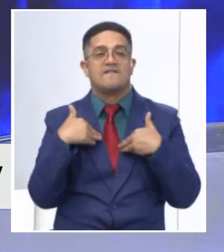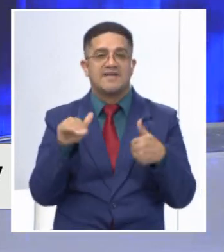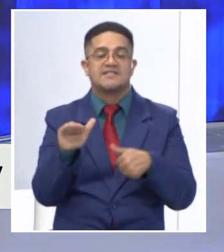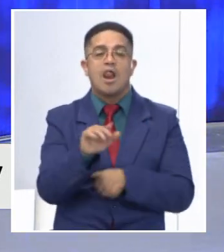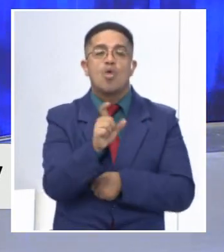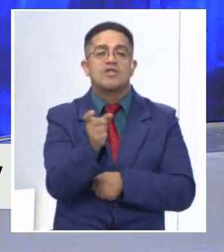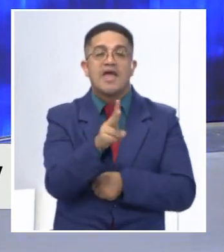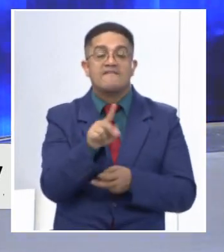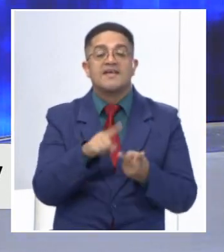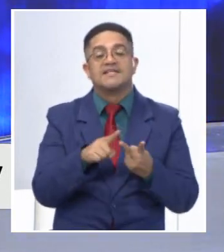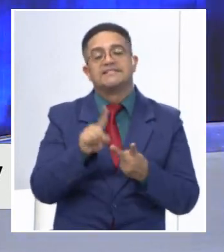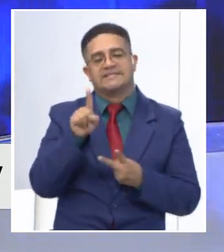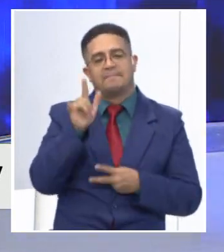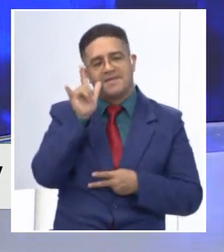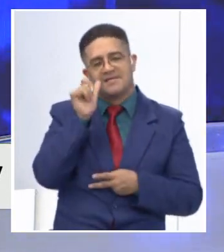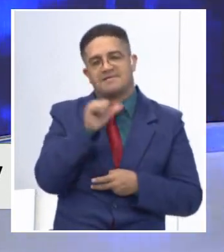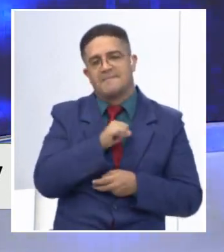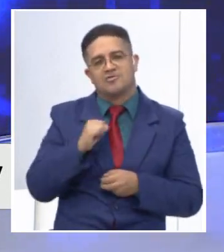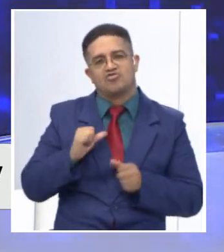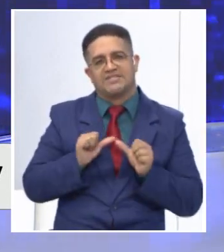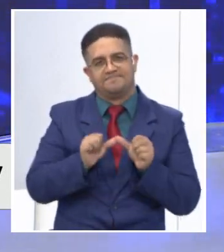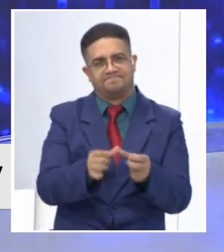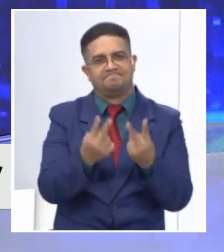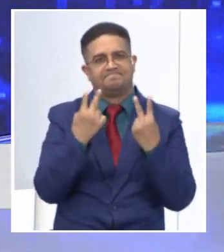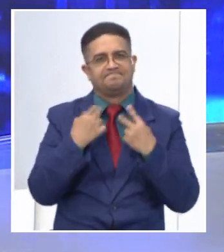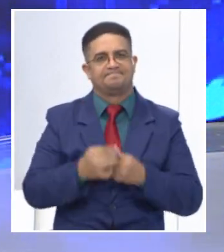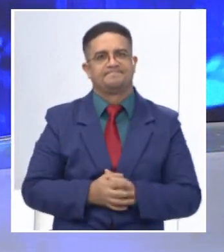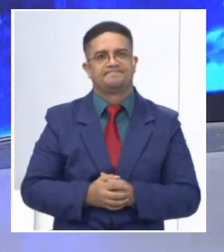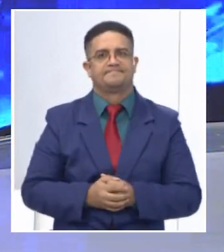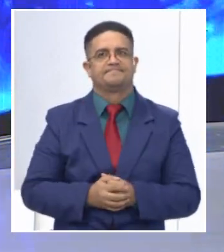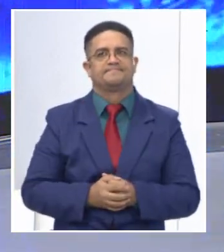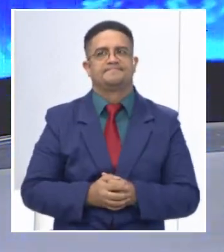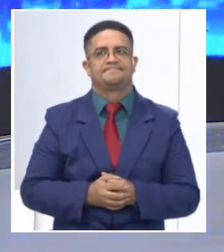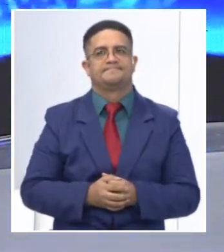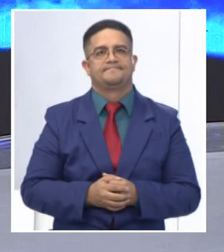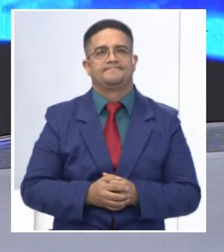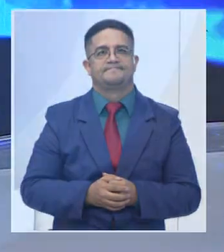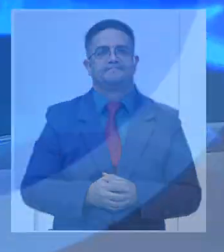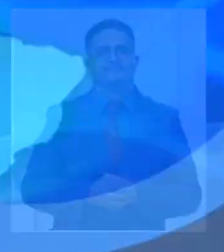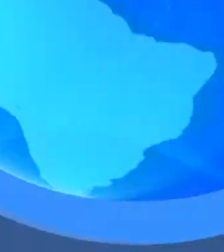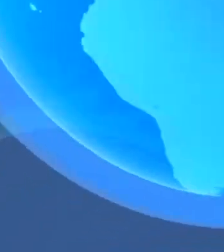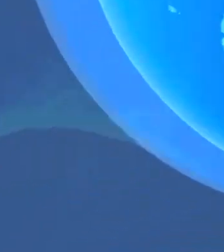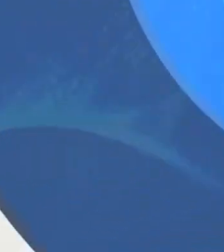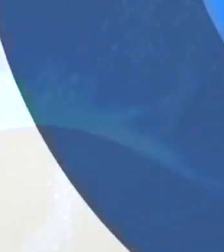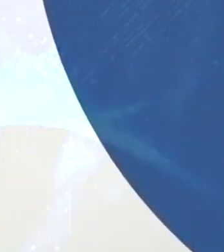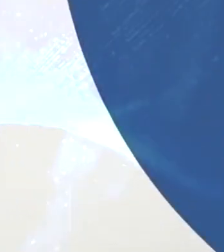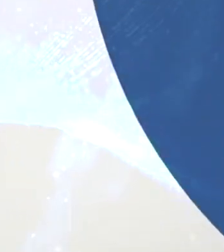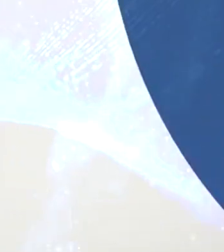@salud_gb, @soy Carvajal José. Ya regresamos con mucho más.